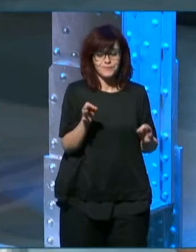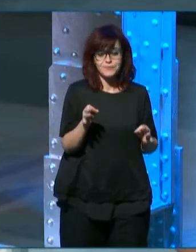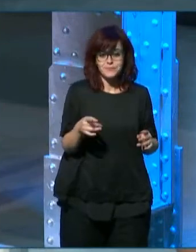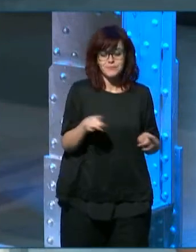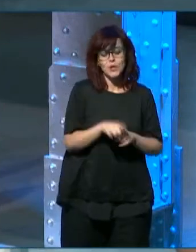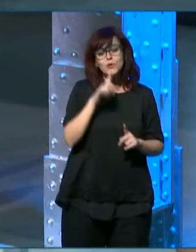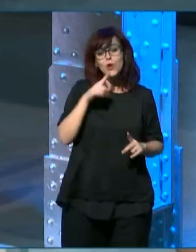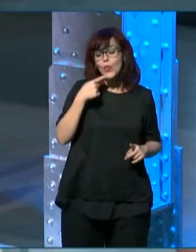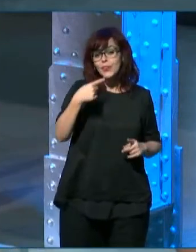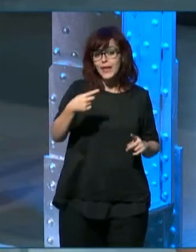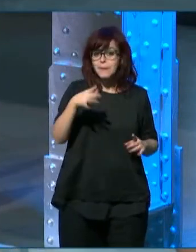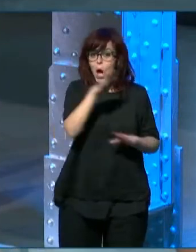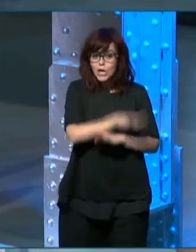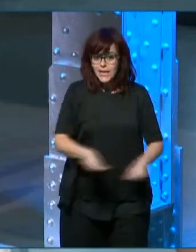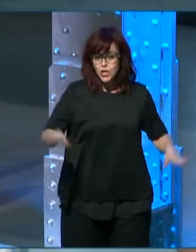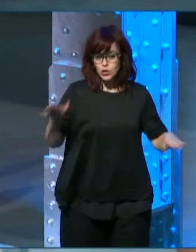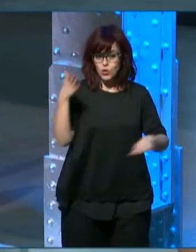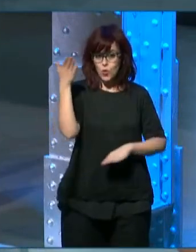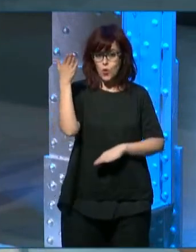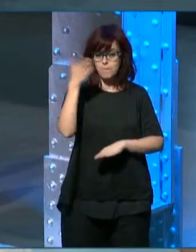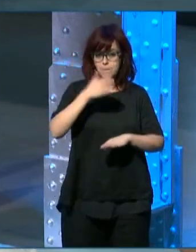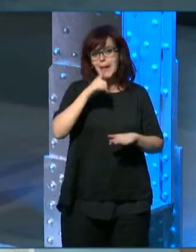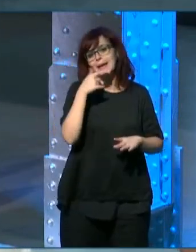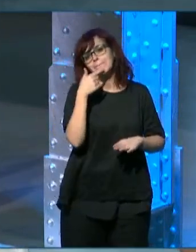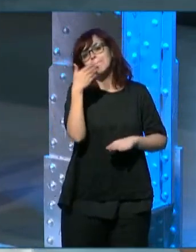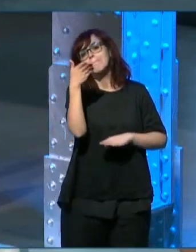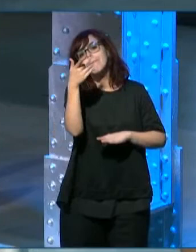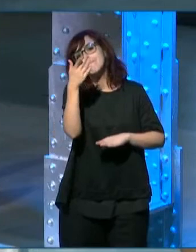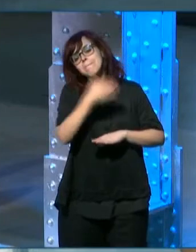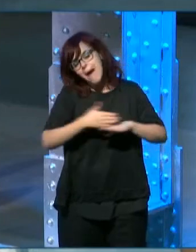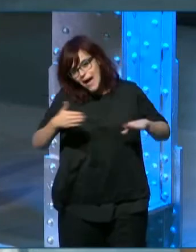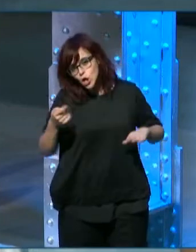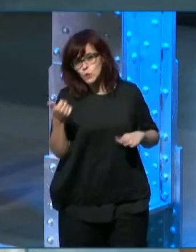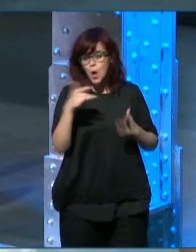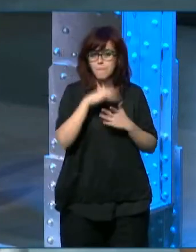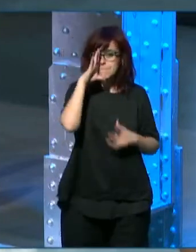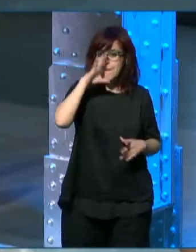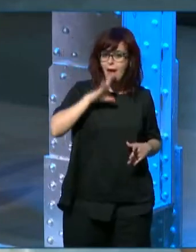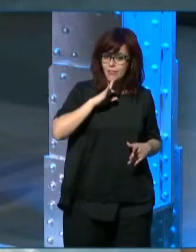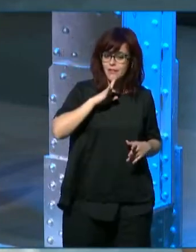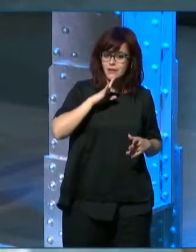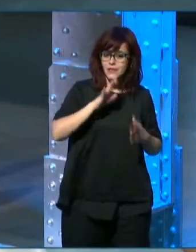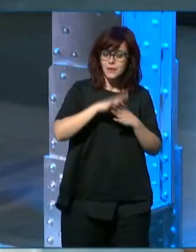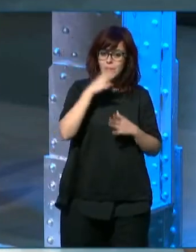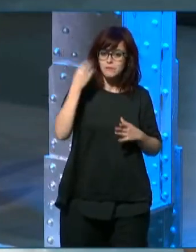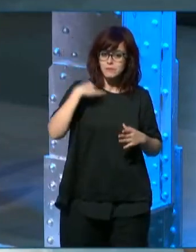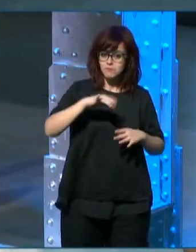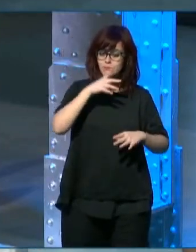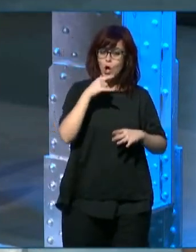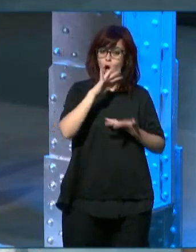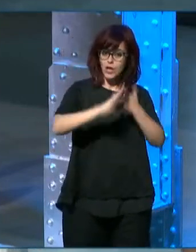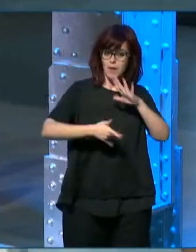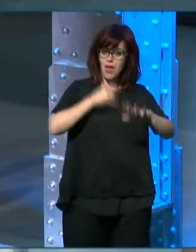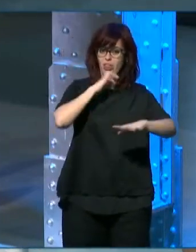principio porque de niño me quedé manco, medio manco. Mi padre me tiró a la candela y me quemé en la